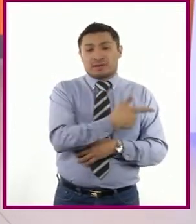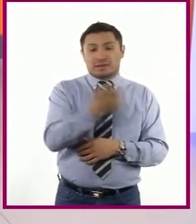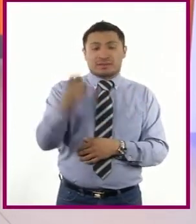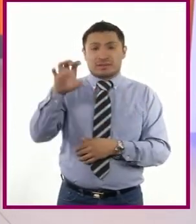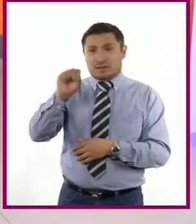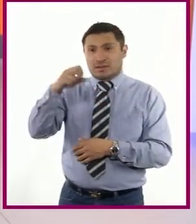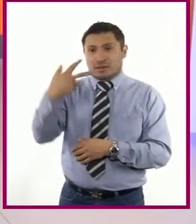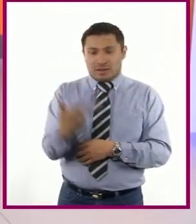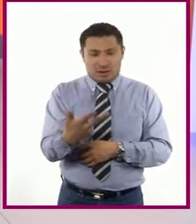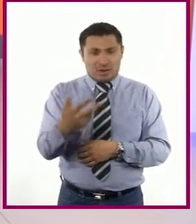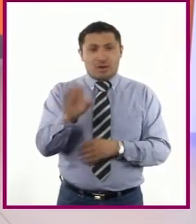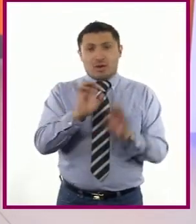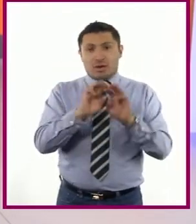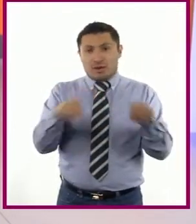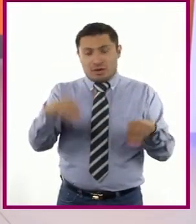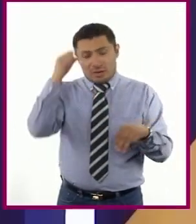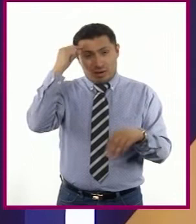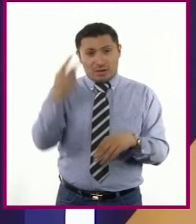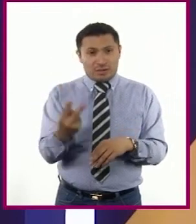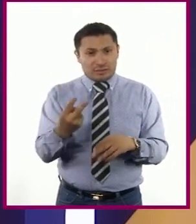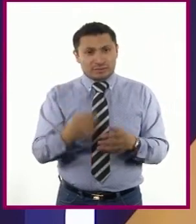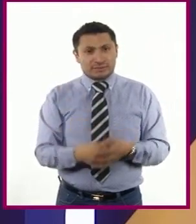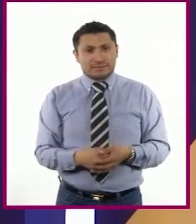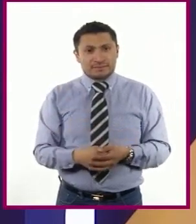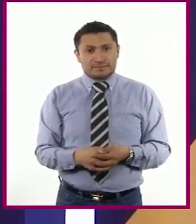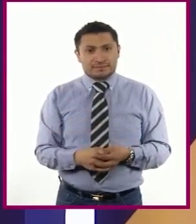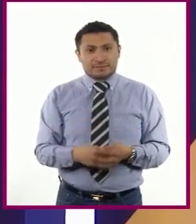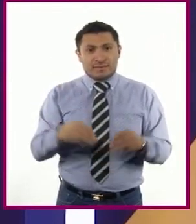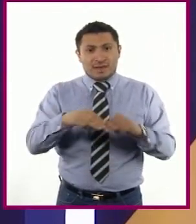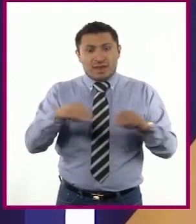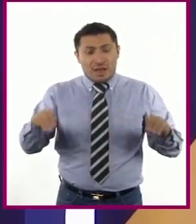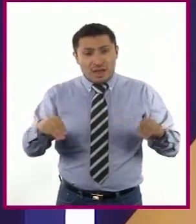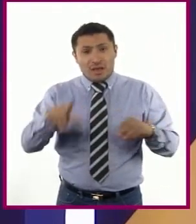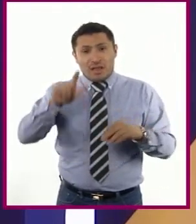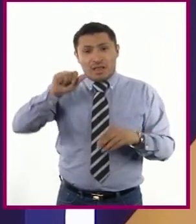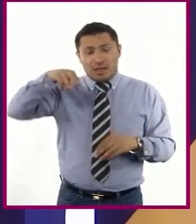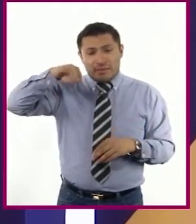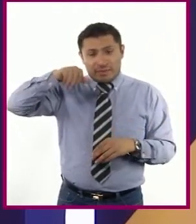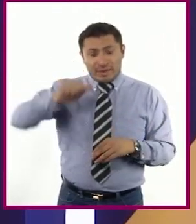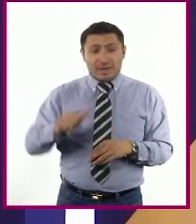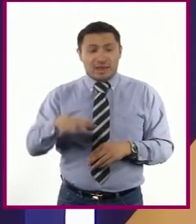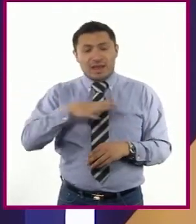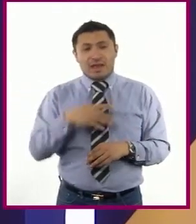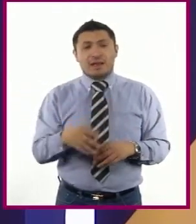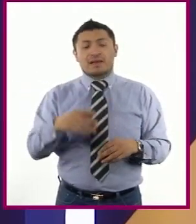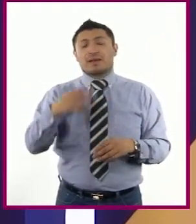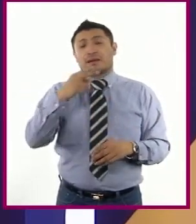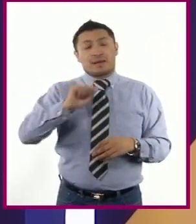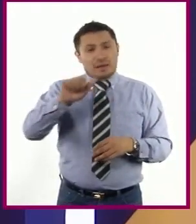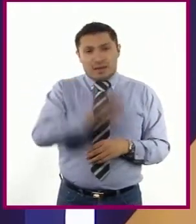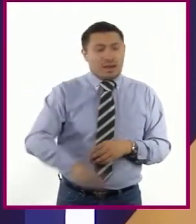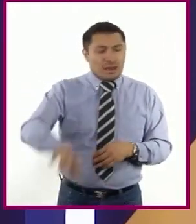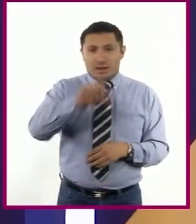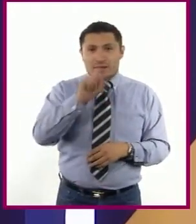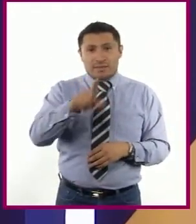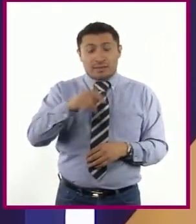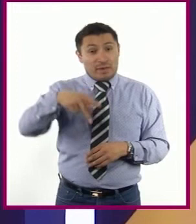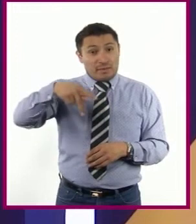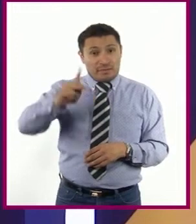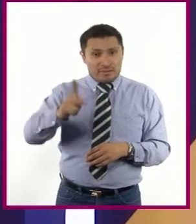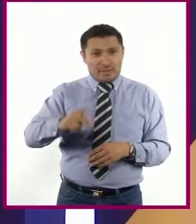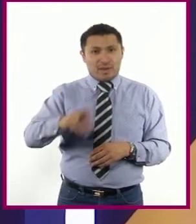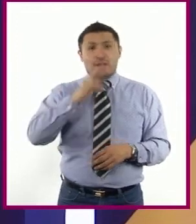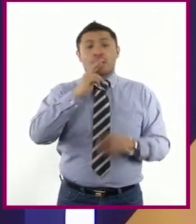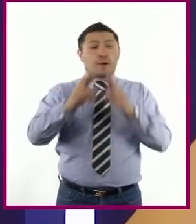29.768 centímetros cuadrados. La masa de la lámina está en función del área de la misma. Sin embargo, con